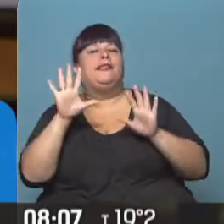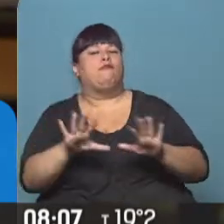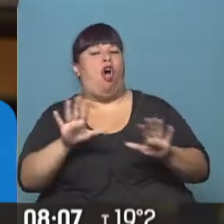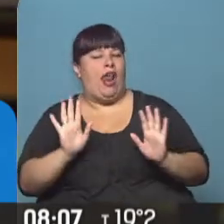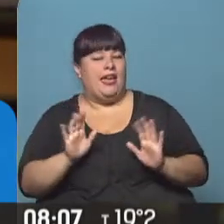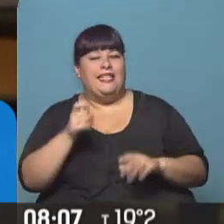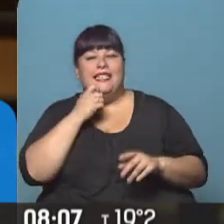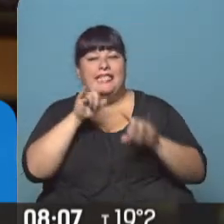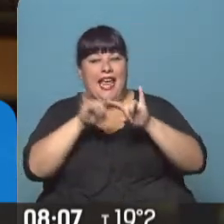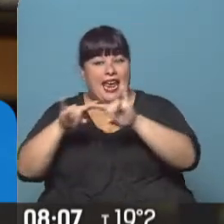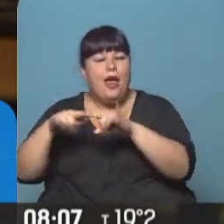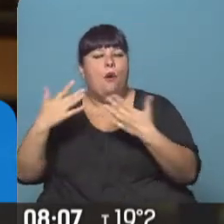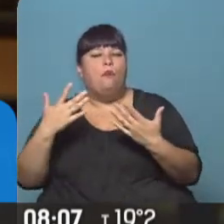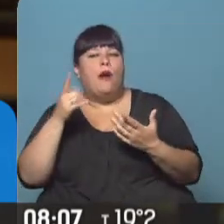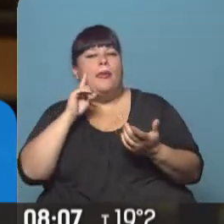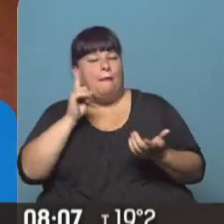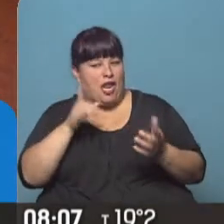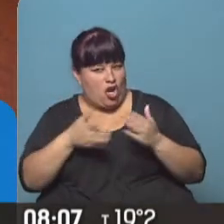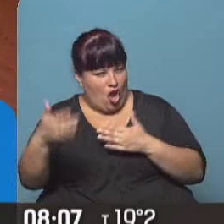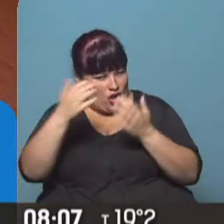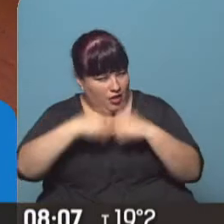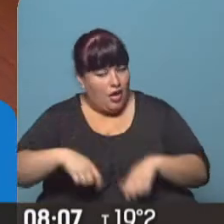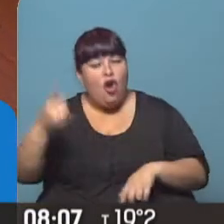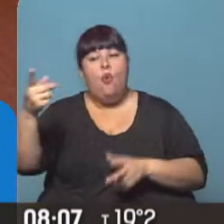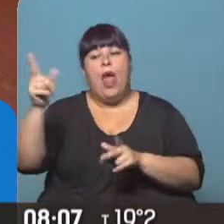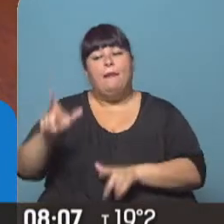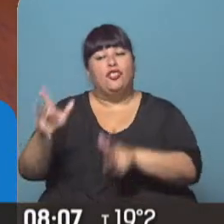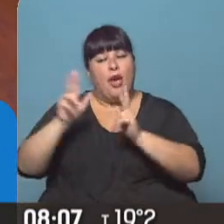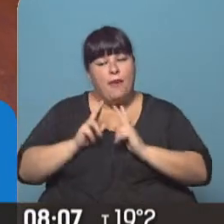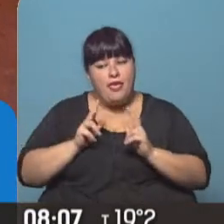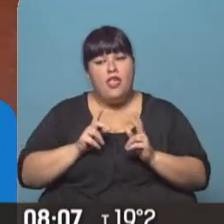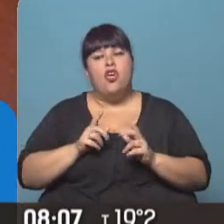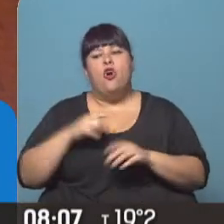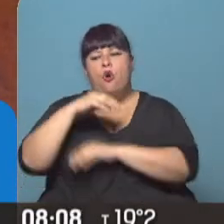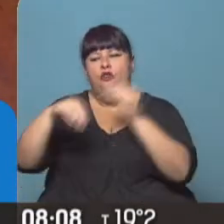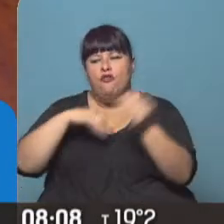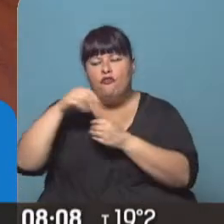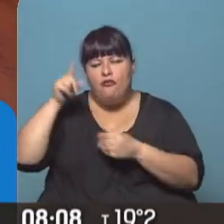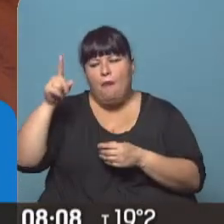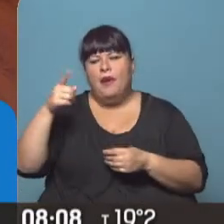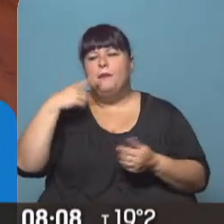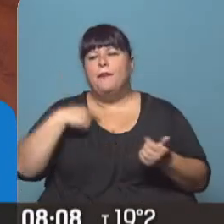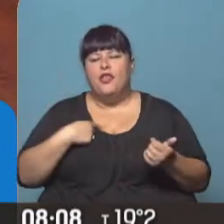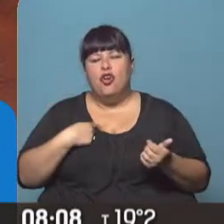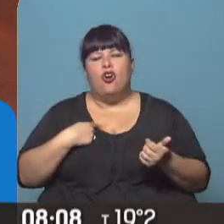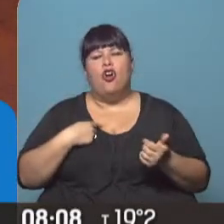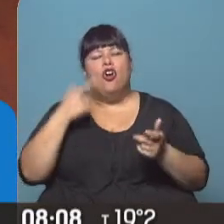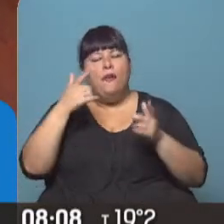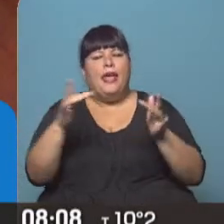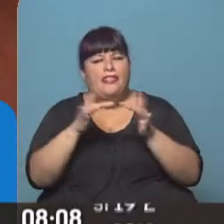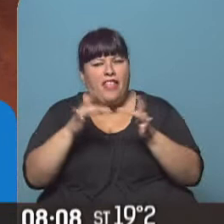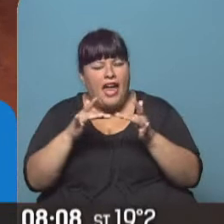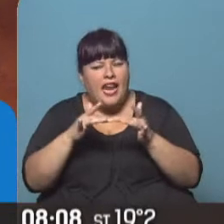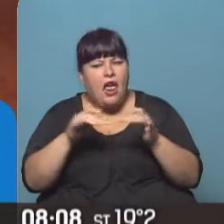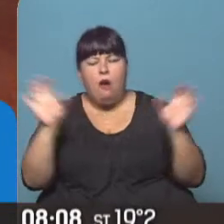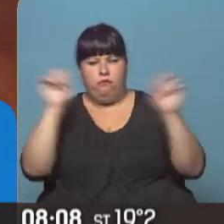Cuando tienen un link es que puede haber algo malicioso atrás. El otro día alguien me decía, tenía un pariente que me decía, entré a internet,